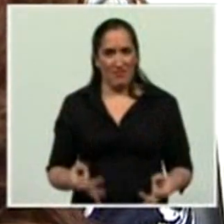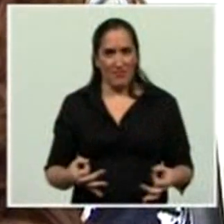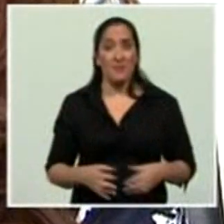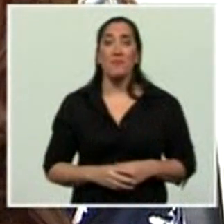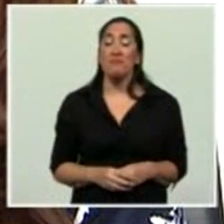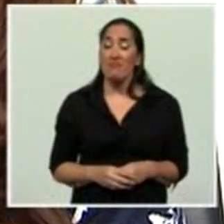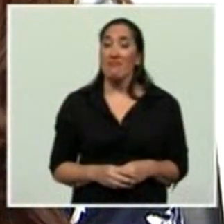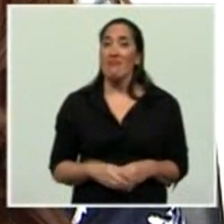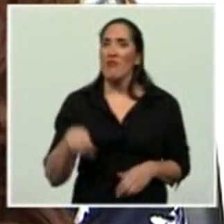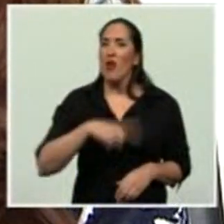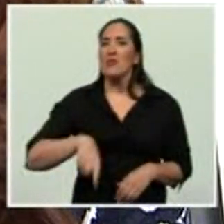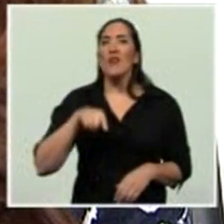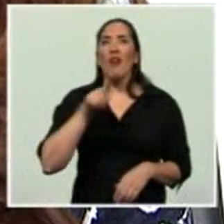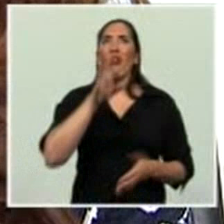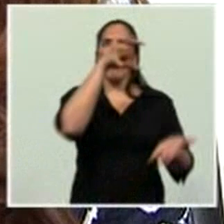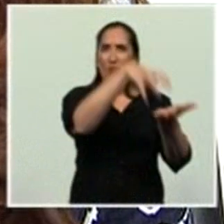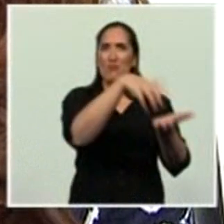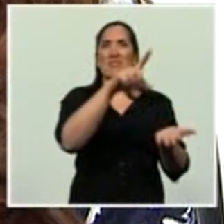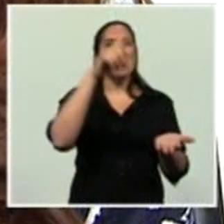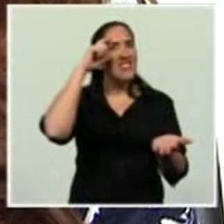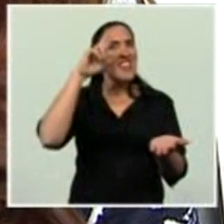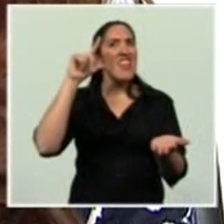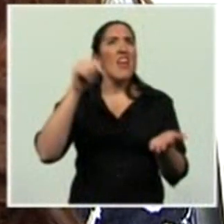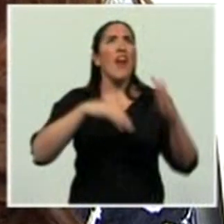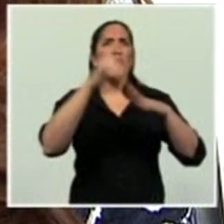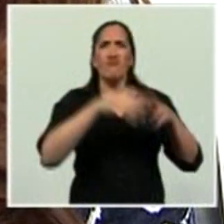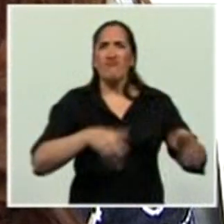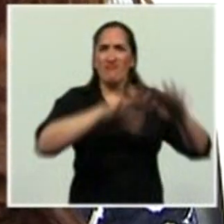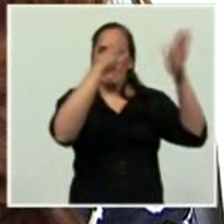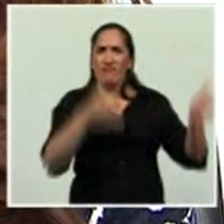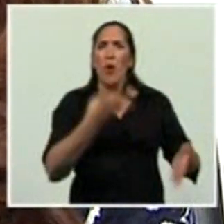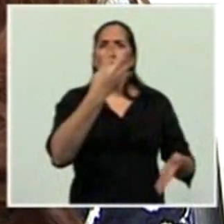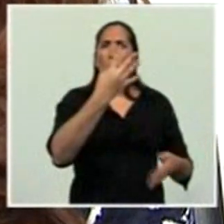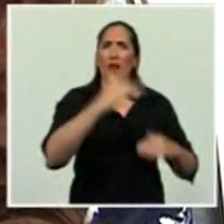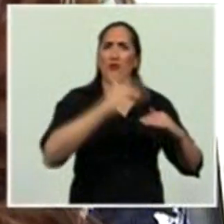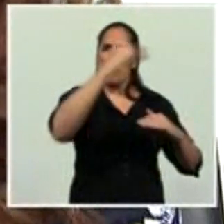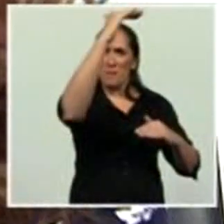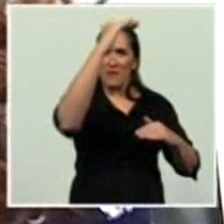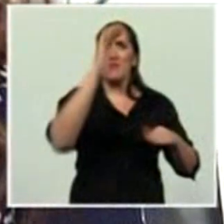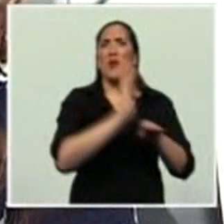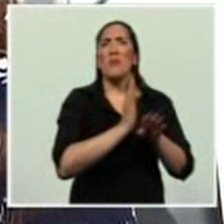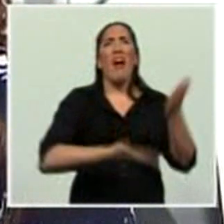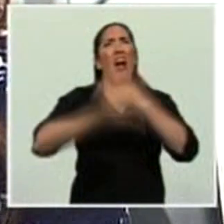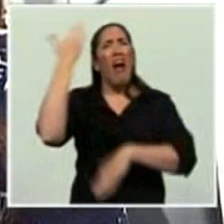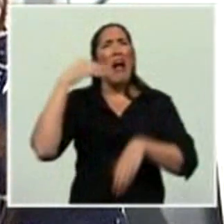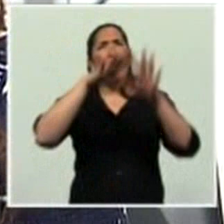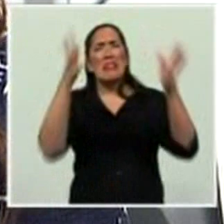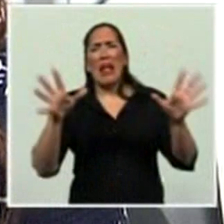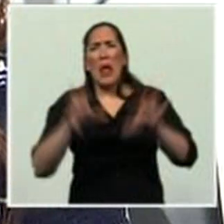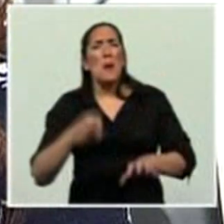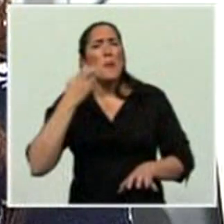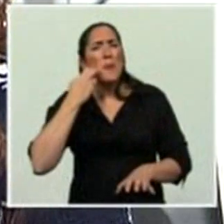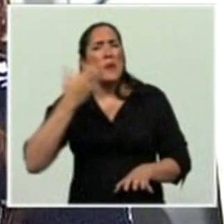eso estamos con esta construcción de serela estos cuatro pisos de cerela que reemplaza a un edificio de adobe